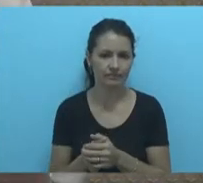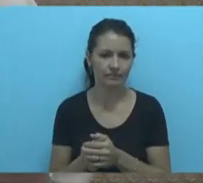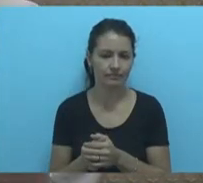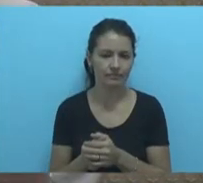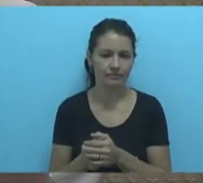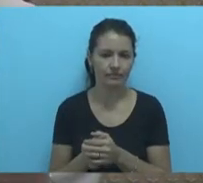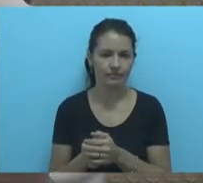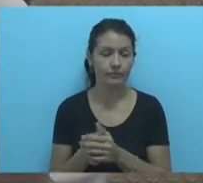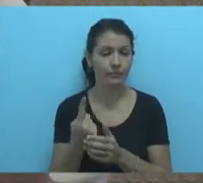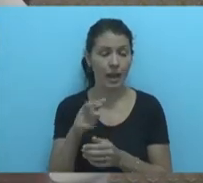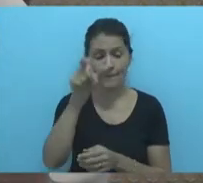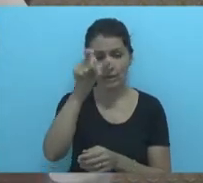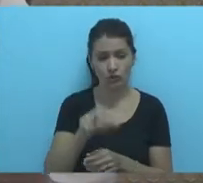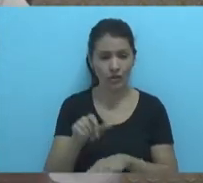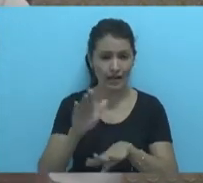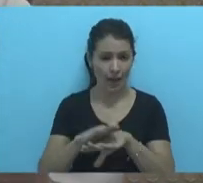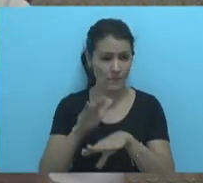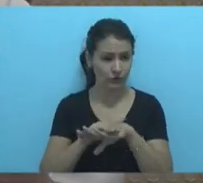Cuando el tipo que inventó esta bandera